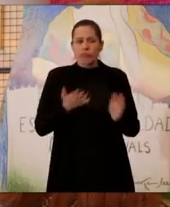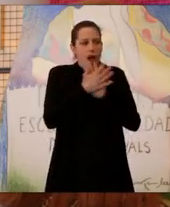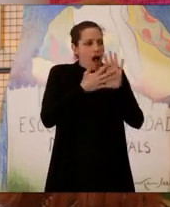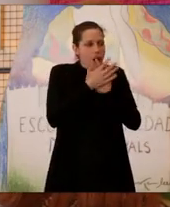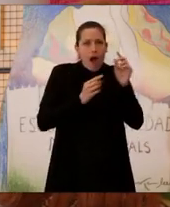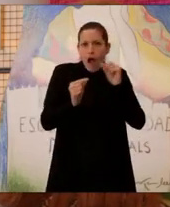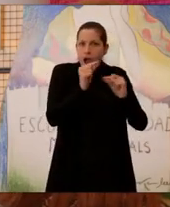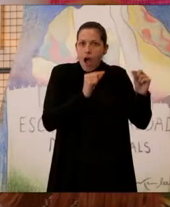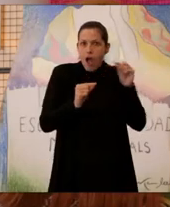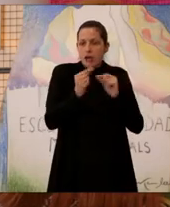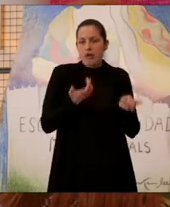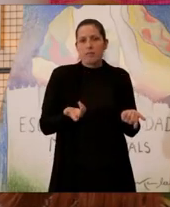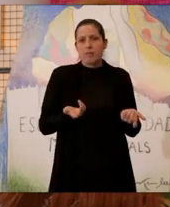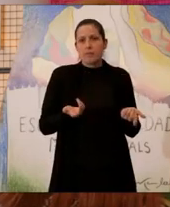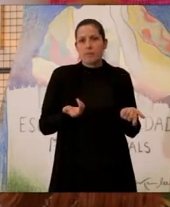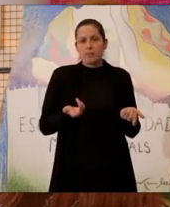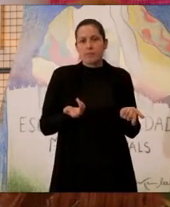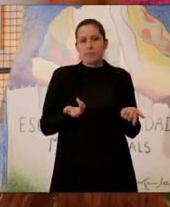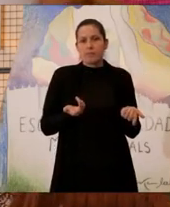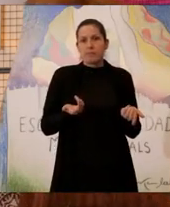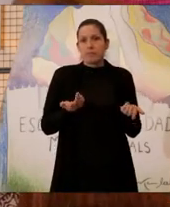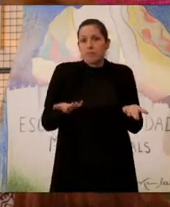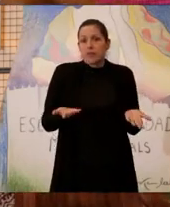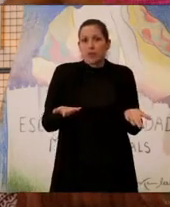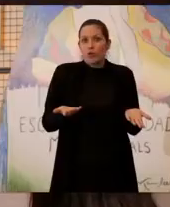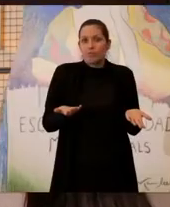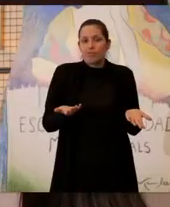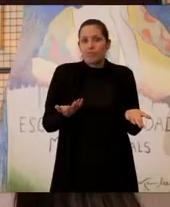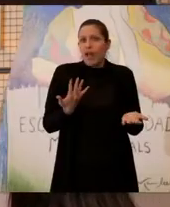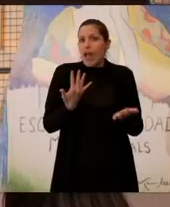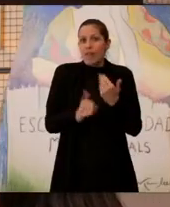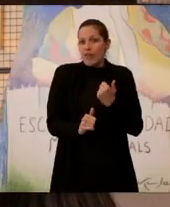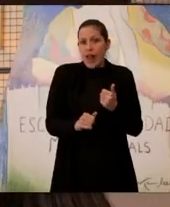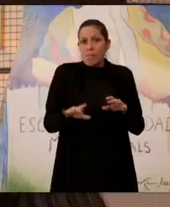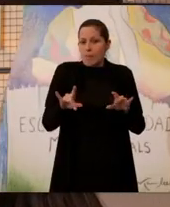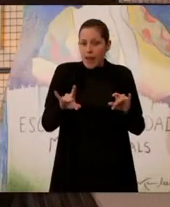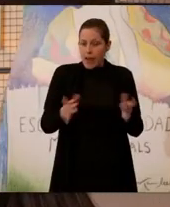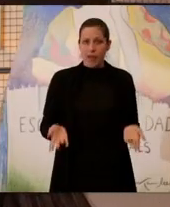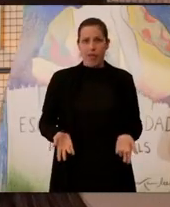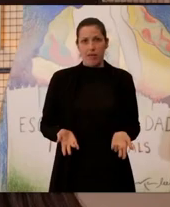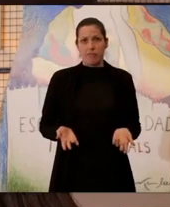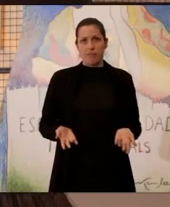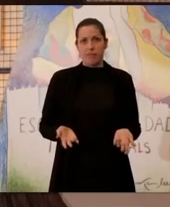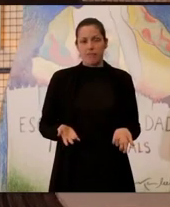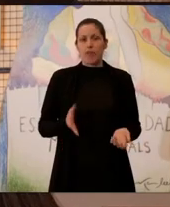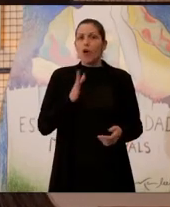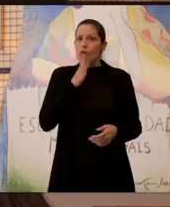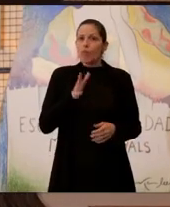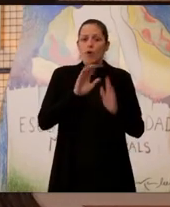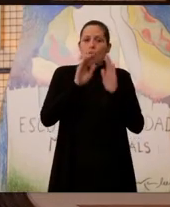si yo era tan dialogante pues no Por qué Porque en el mundo masculino lo que se entiende es la jerarquía